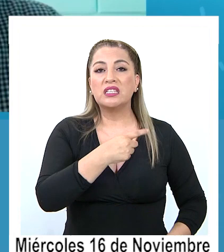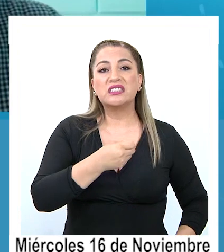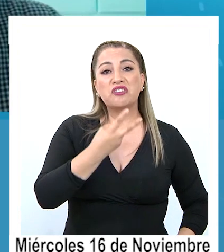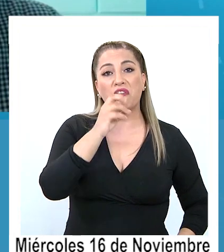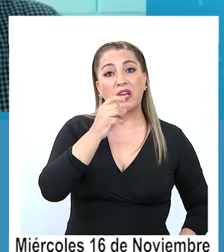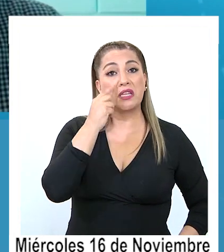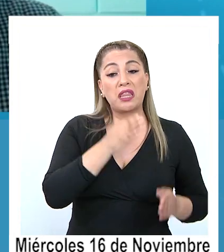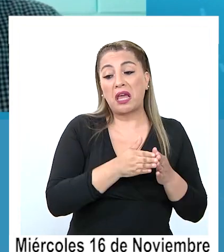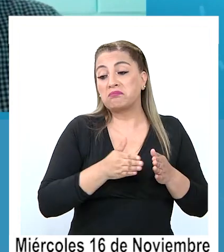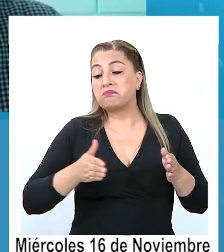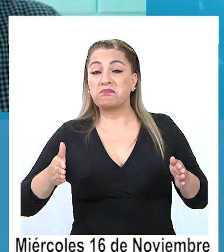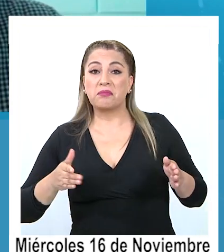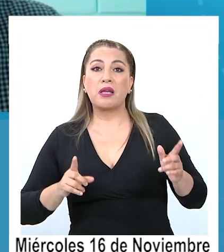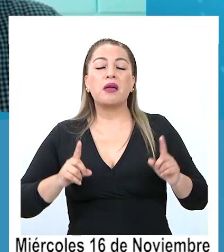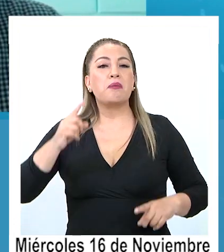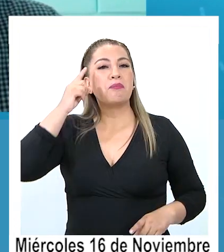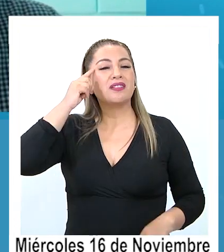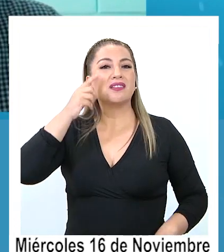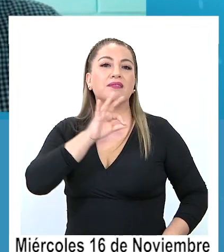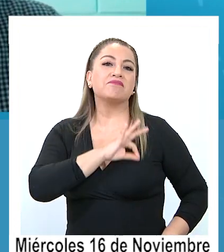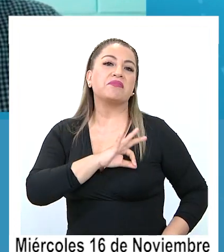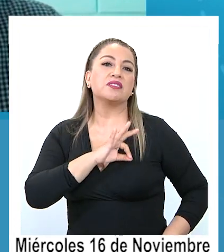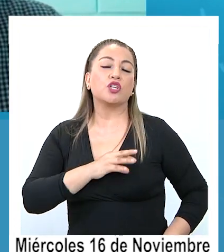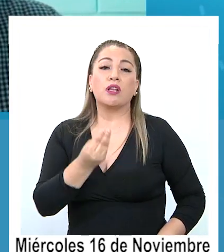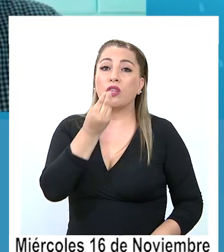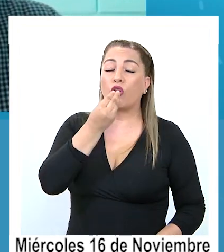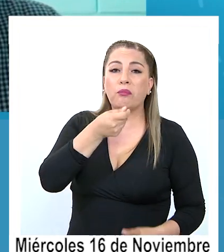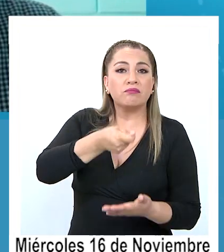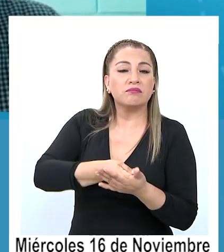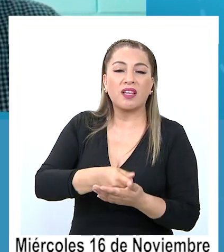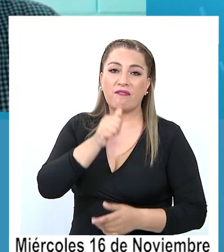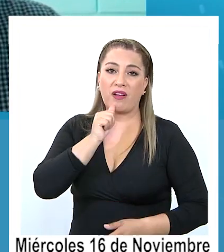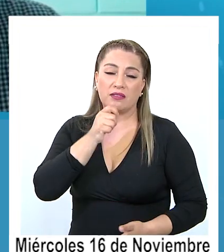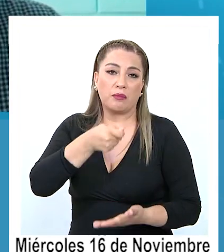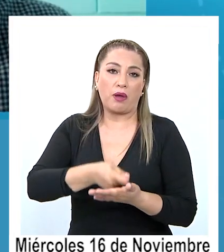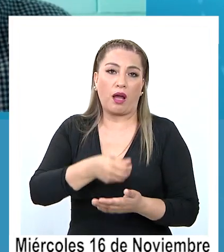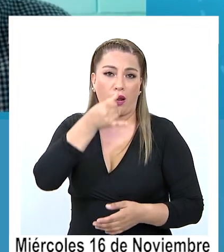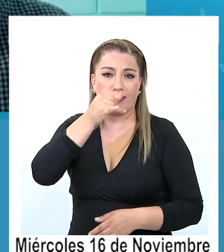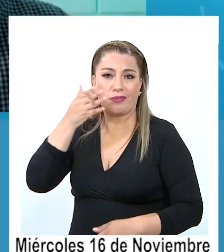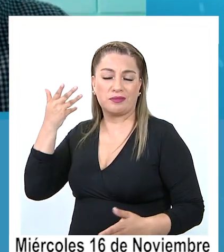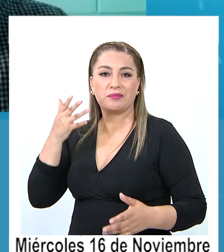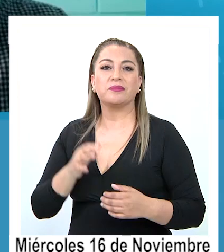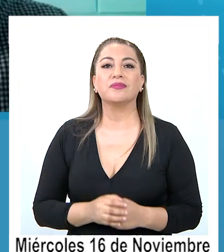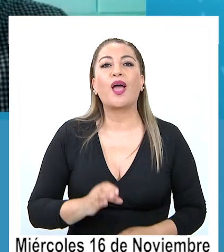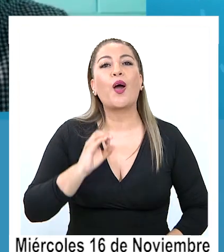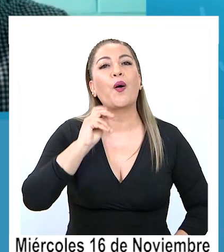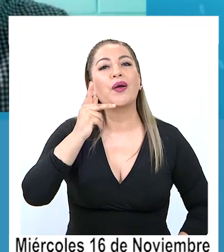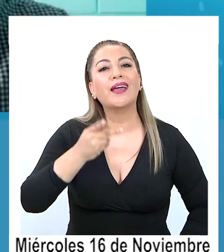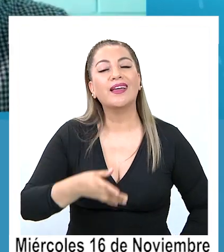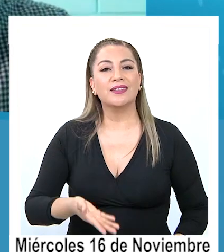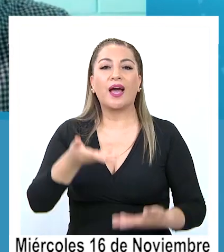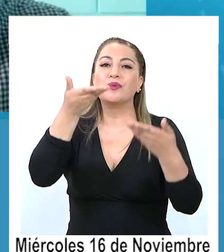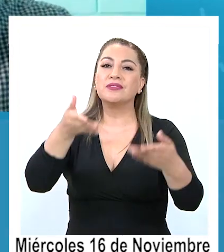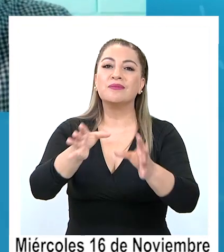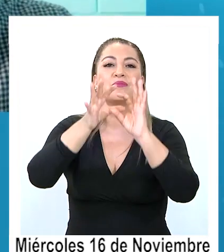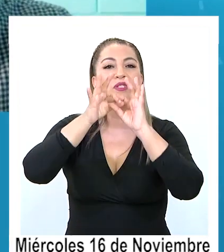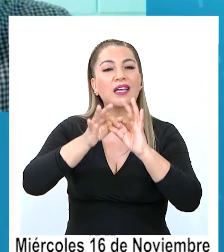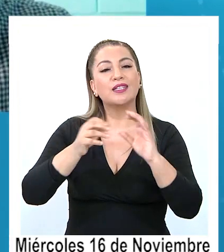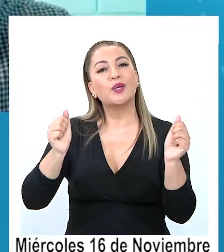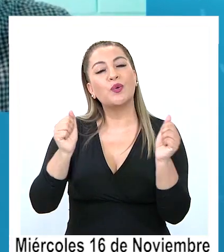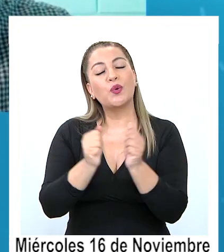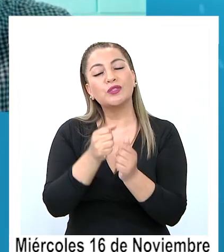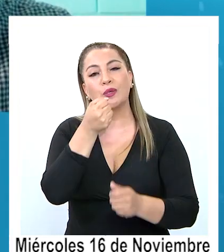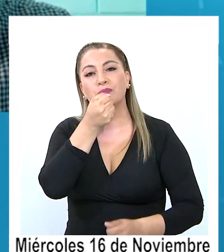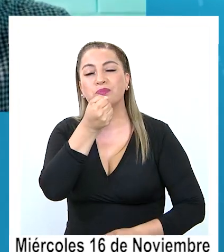mucho tiempo, porque consideremos que pensión de alimentos, como bien dice usted, que no se han pagado por mucho tiempo. Bueno, okay, magistrado, queremos agradecerle que nos haya acompañado